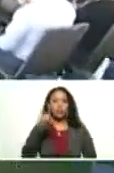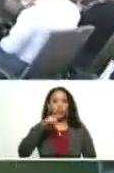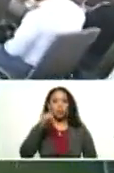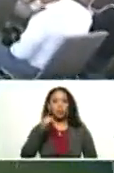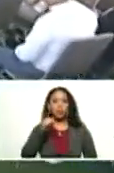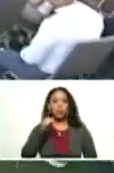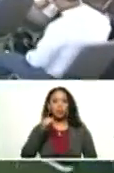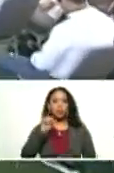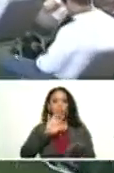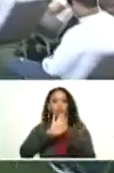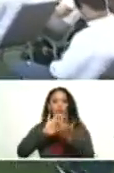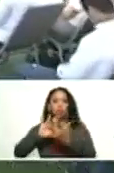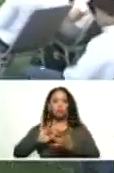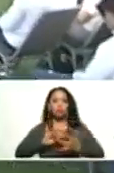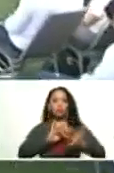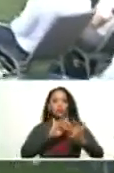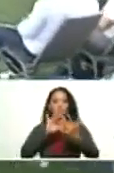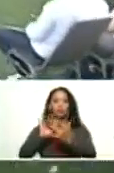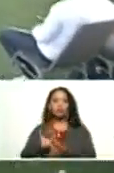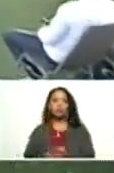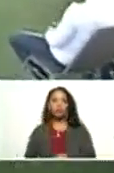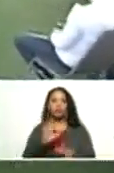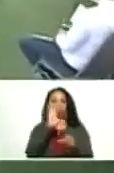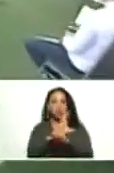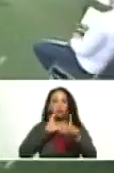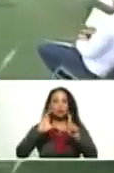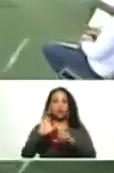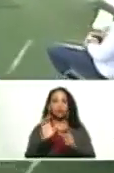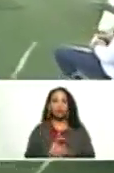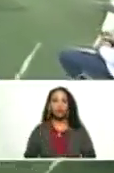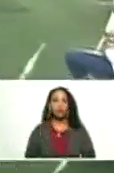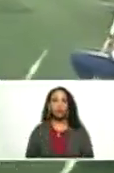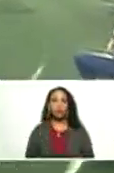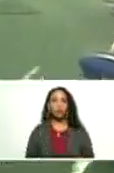pasaje histórico, cultural,